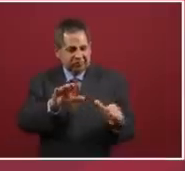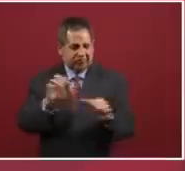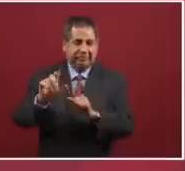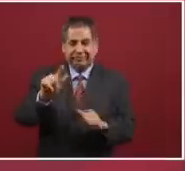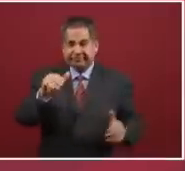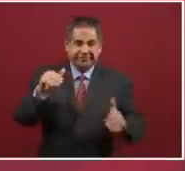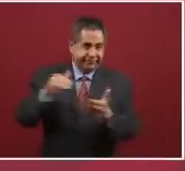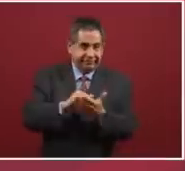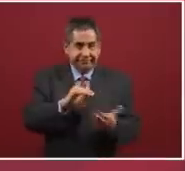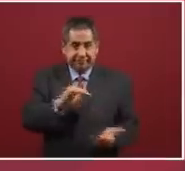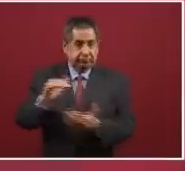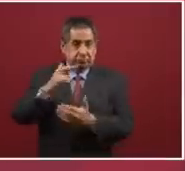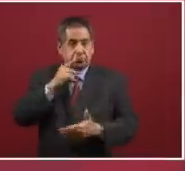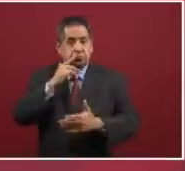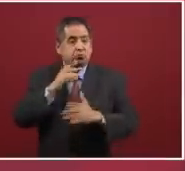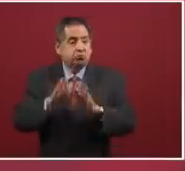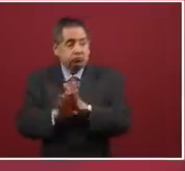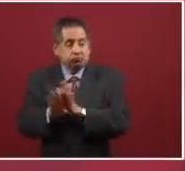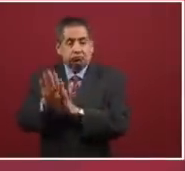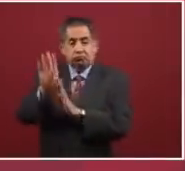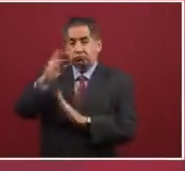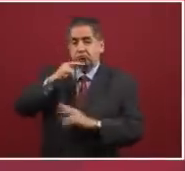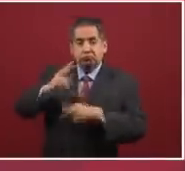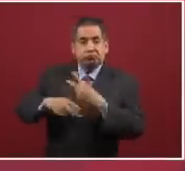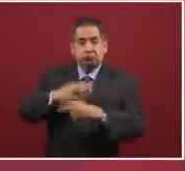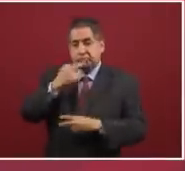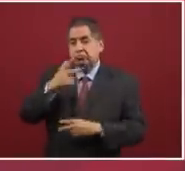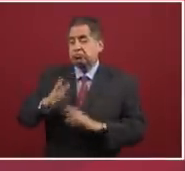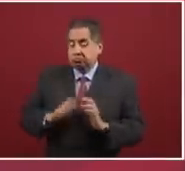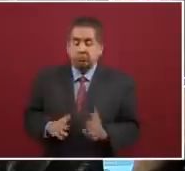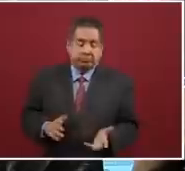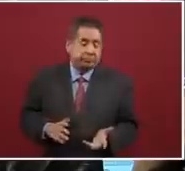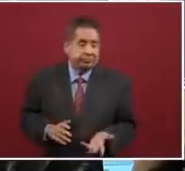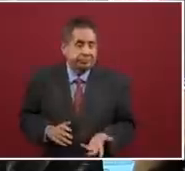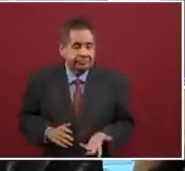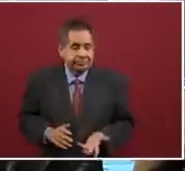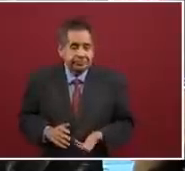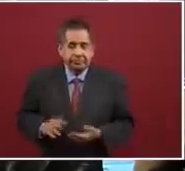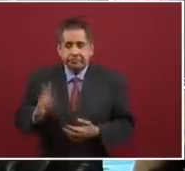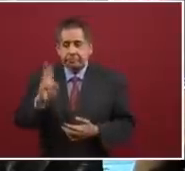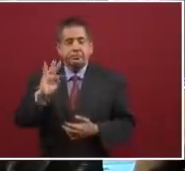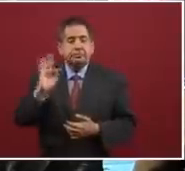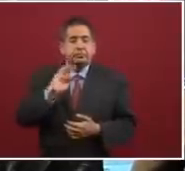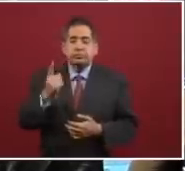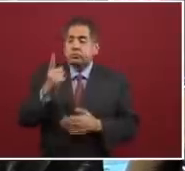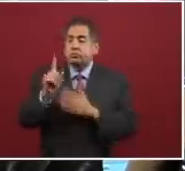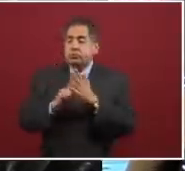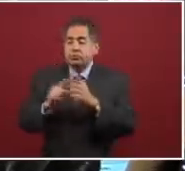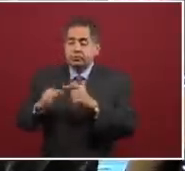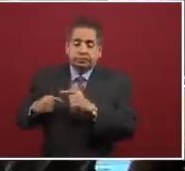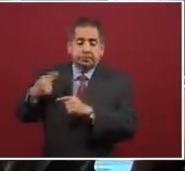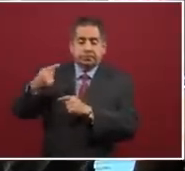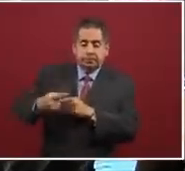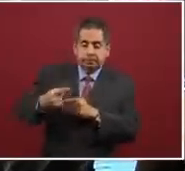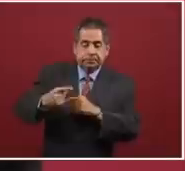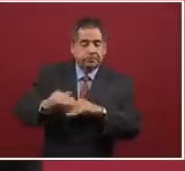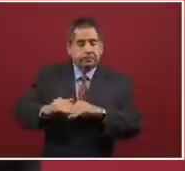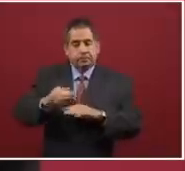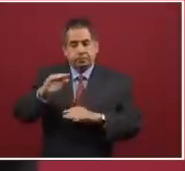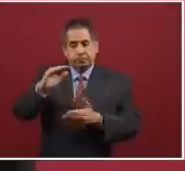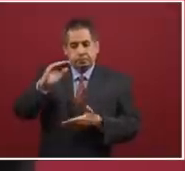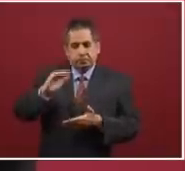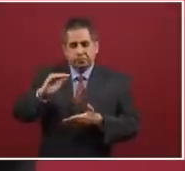1.670.000 barriles, ¿sí? Que puede ser que de un mes a otro haya